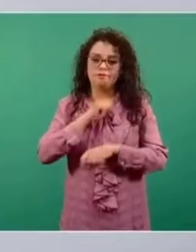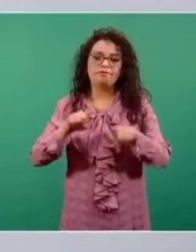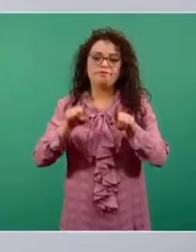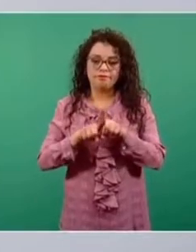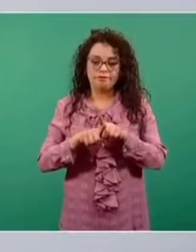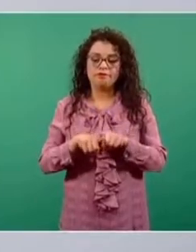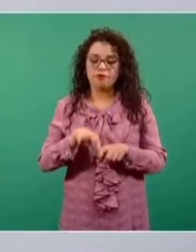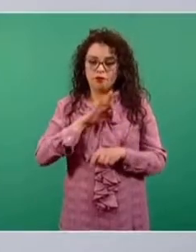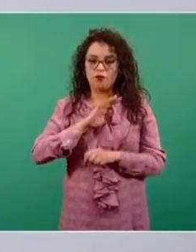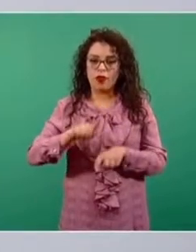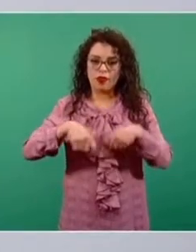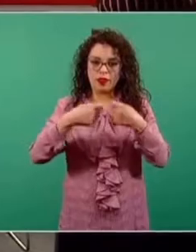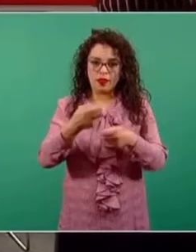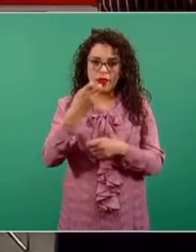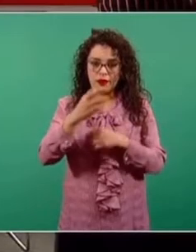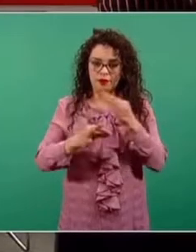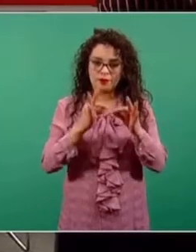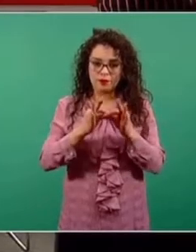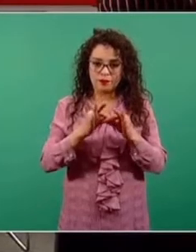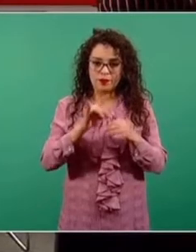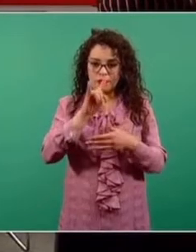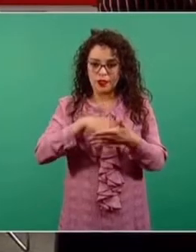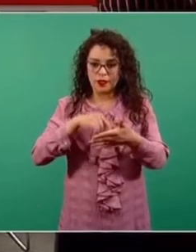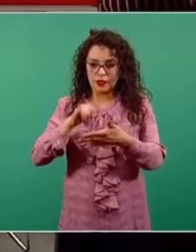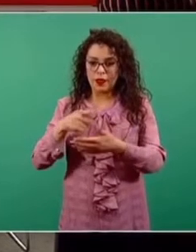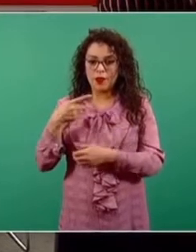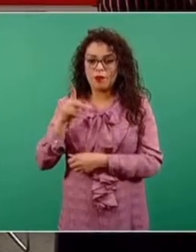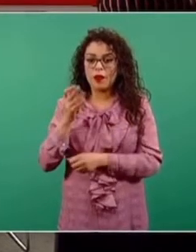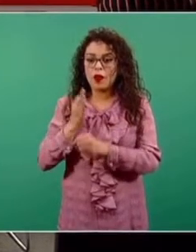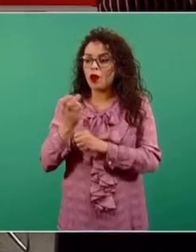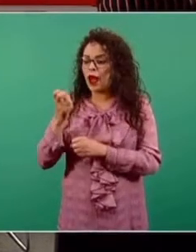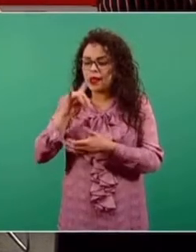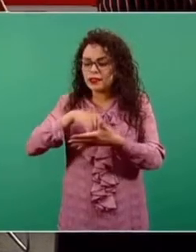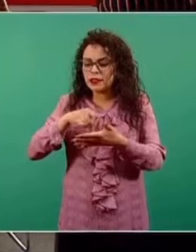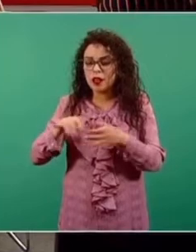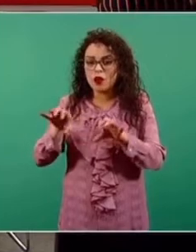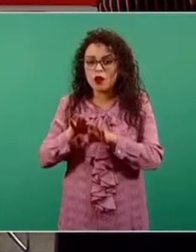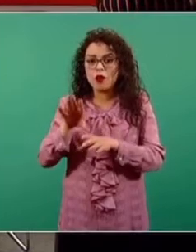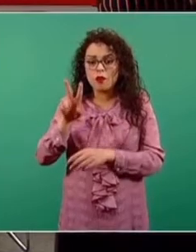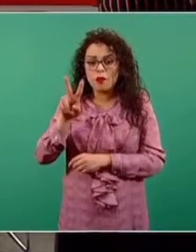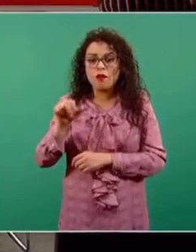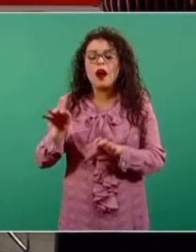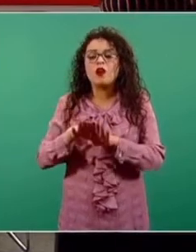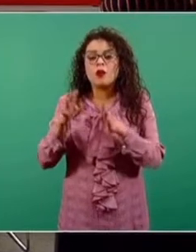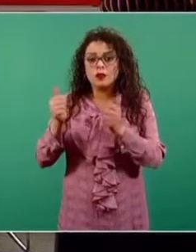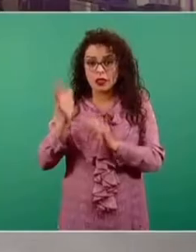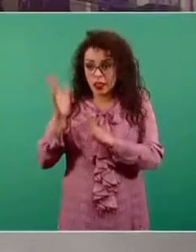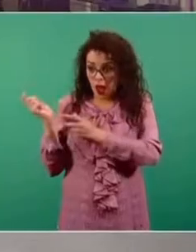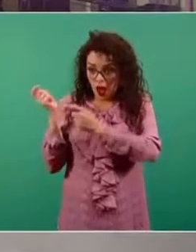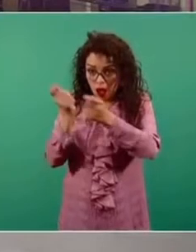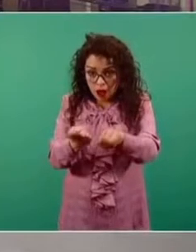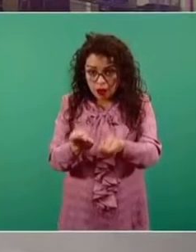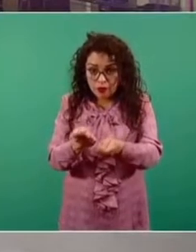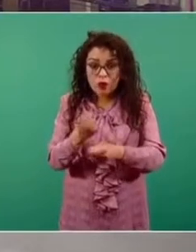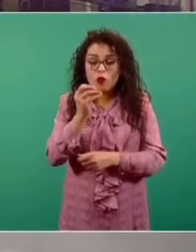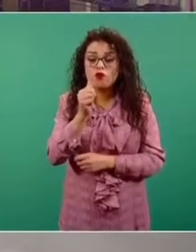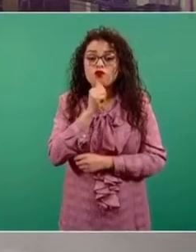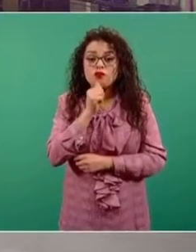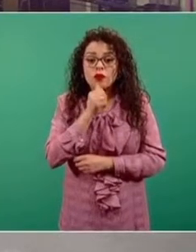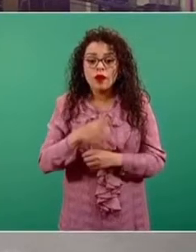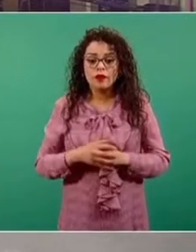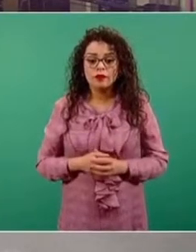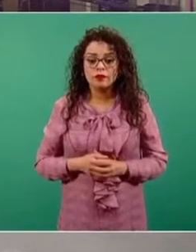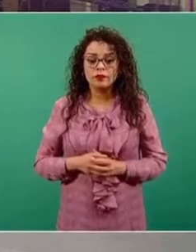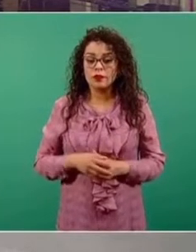cubriendo estas listas. Pero ¿cuál sería el estatus de estas listas? ¿Ya se las hicieron llegar? ¿No han llegado todos los…? No han